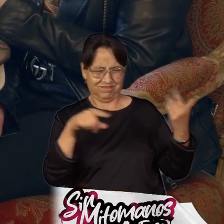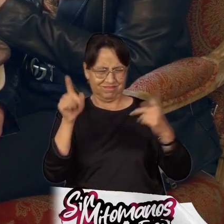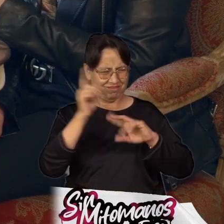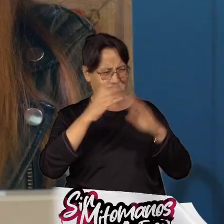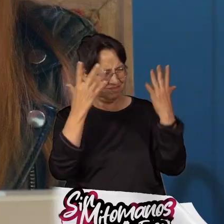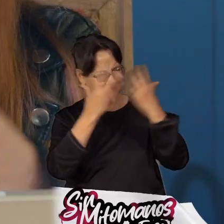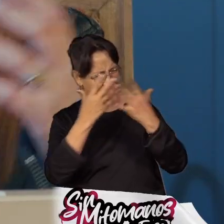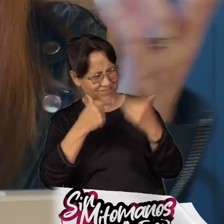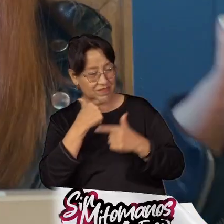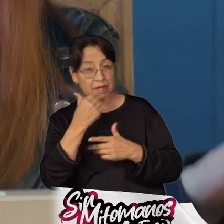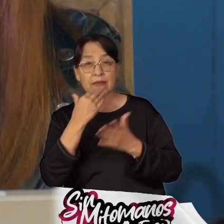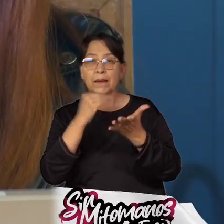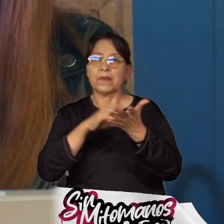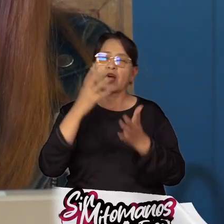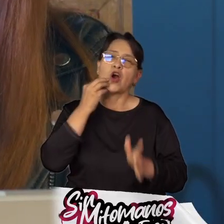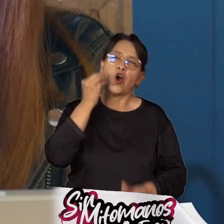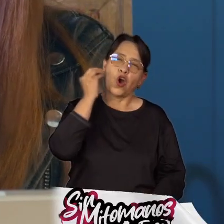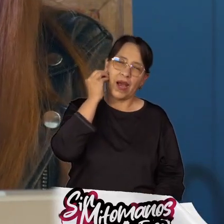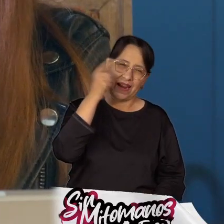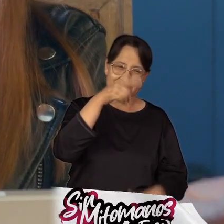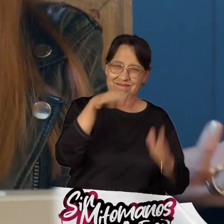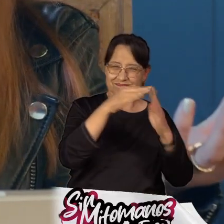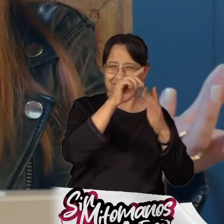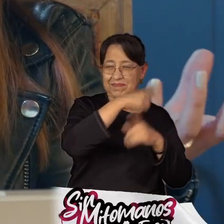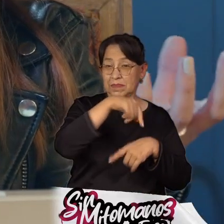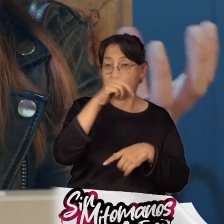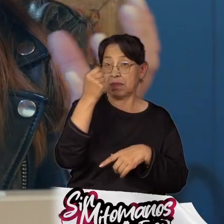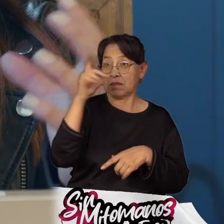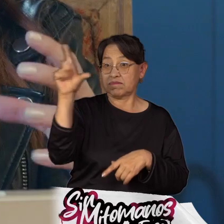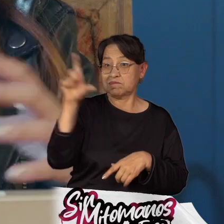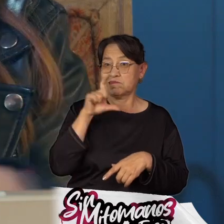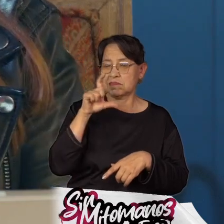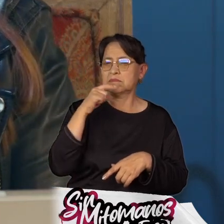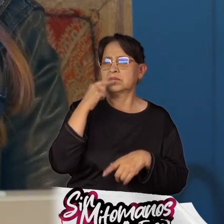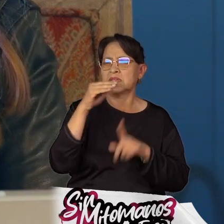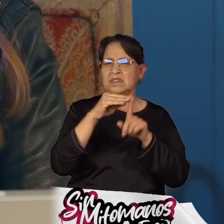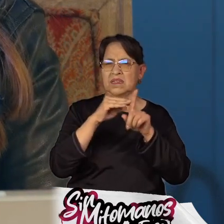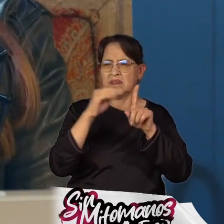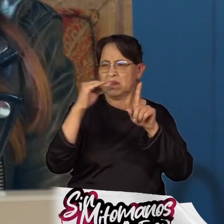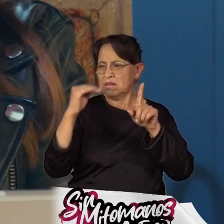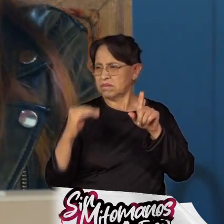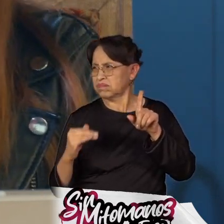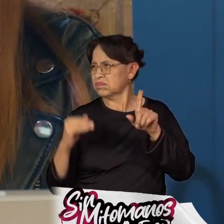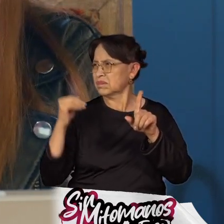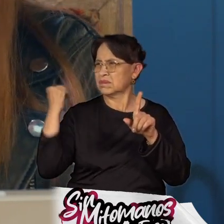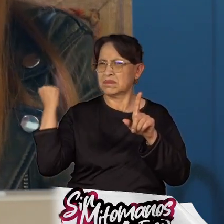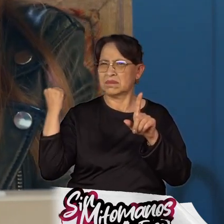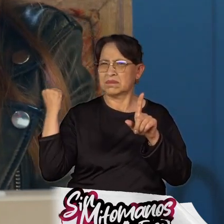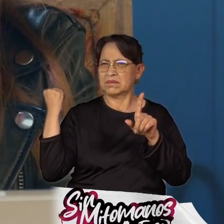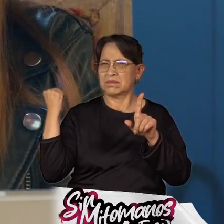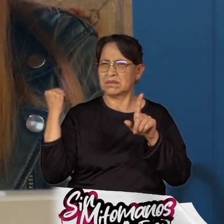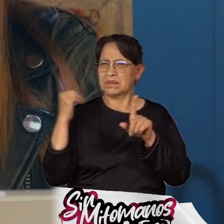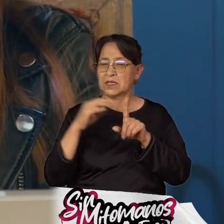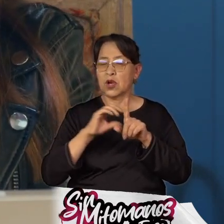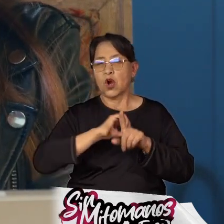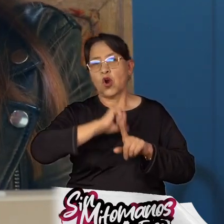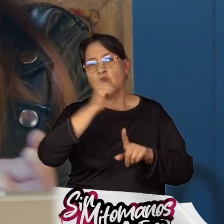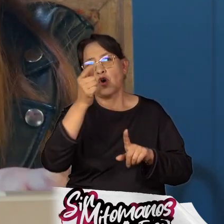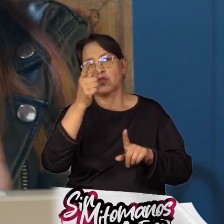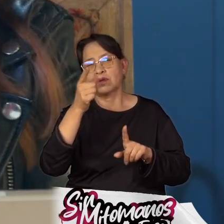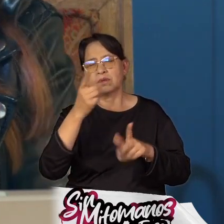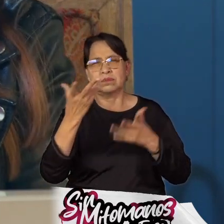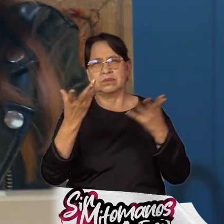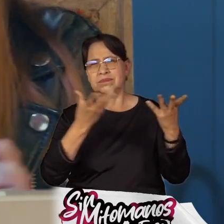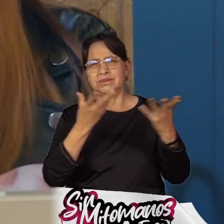distorsiones como que en hogares que tienen ingresos altos estén en estratos bajos y viceversa. Y ahí empieza como